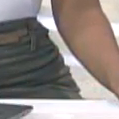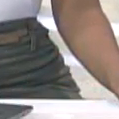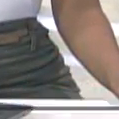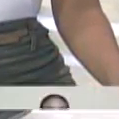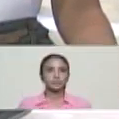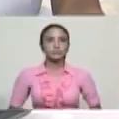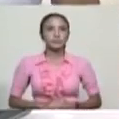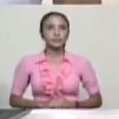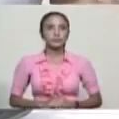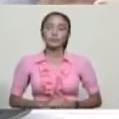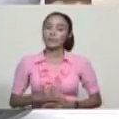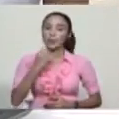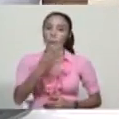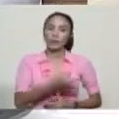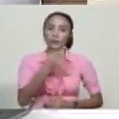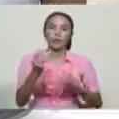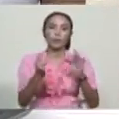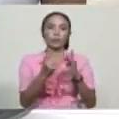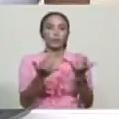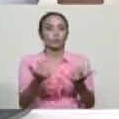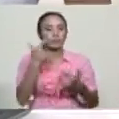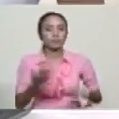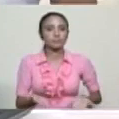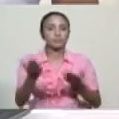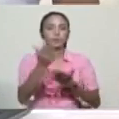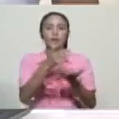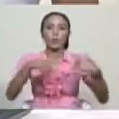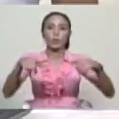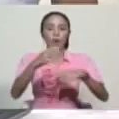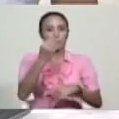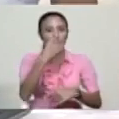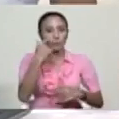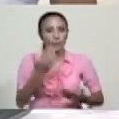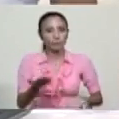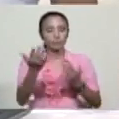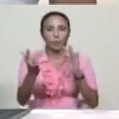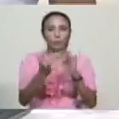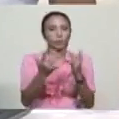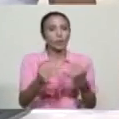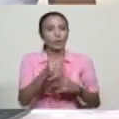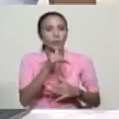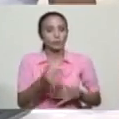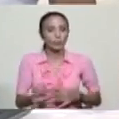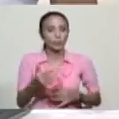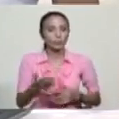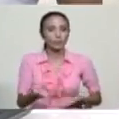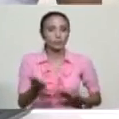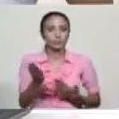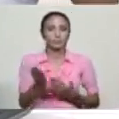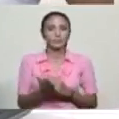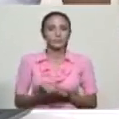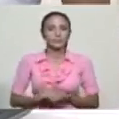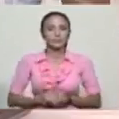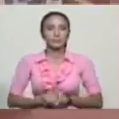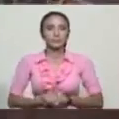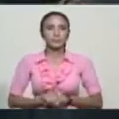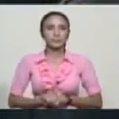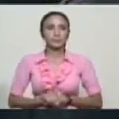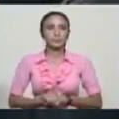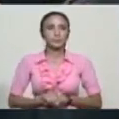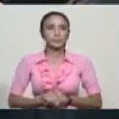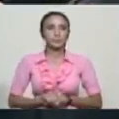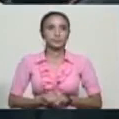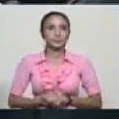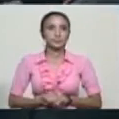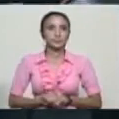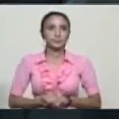bienvenidos al presente contacto en directo. De inmediato nos trasladamos al Palacio de Miraflores. Se genera importante información. Presente en